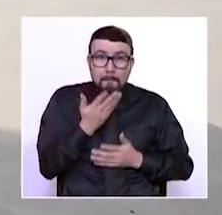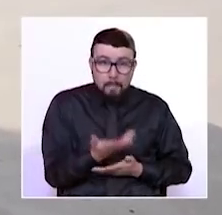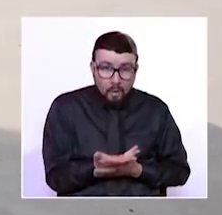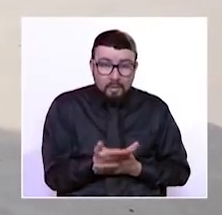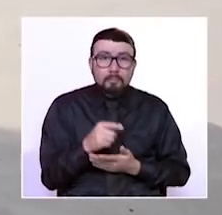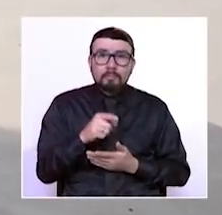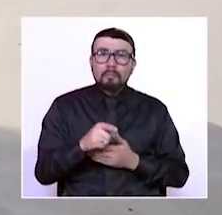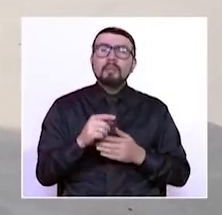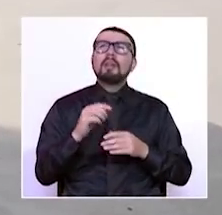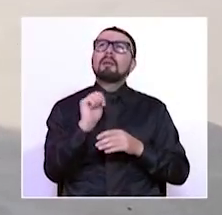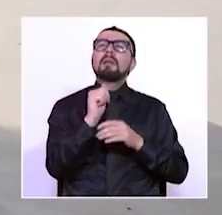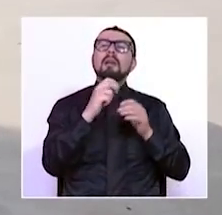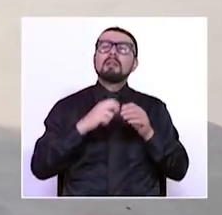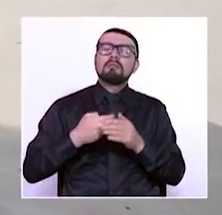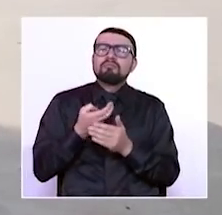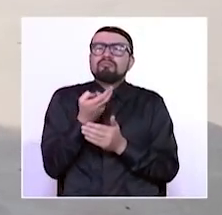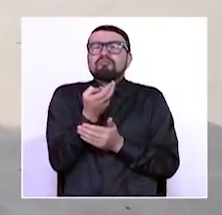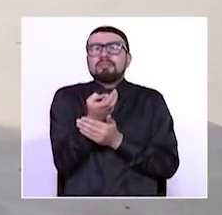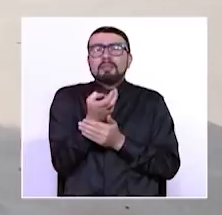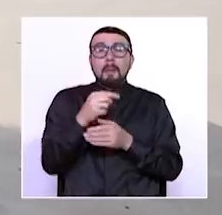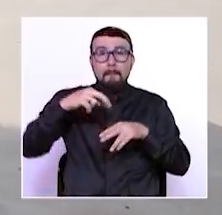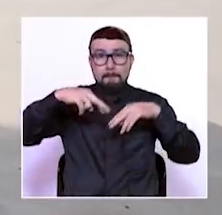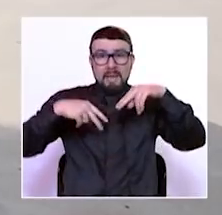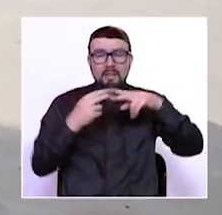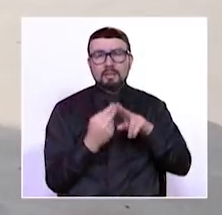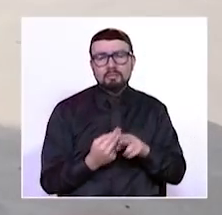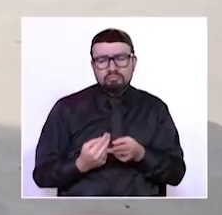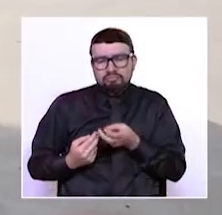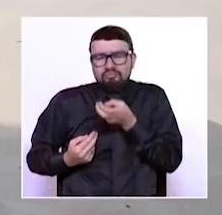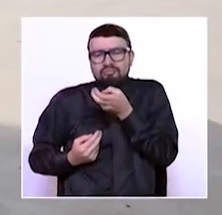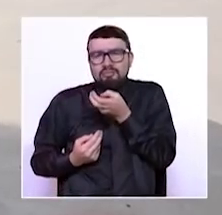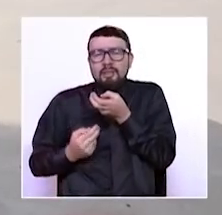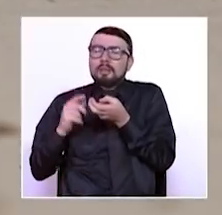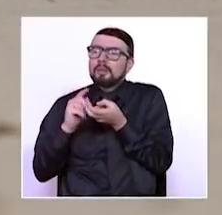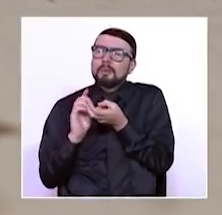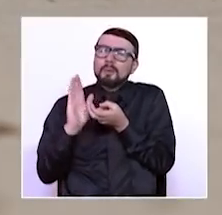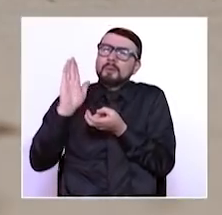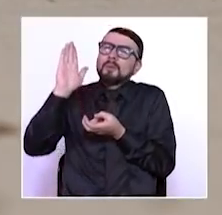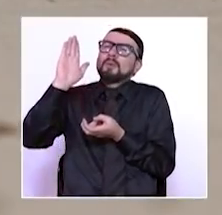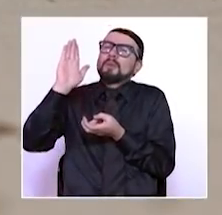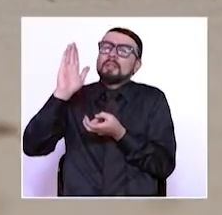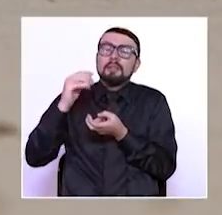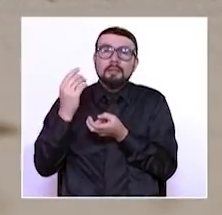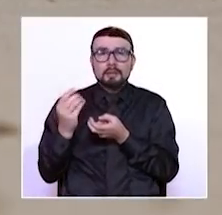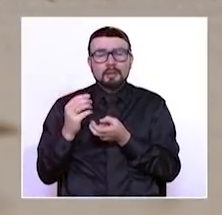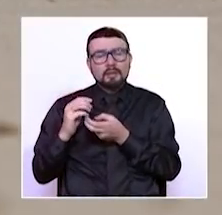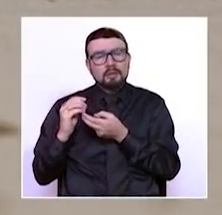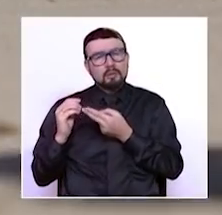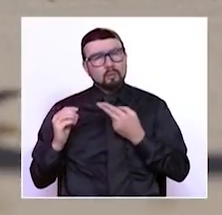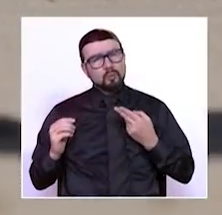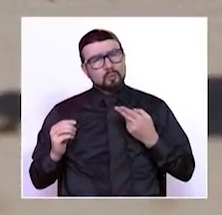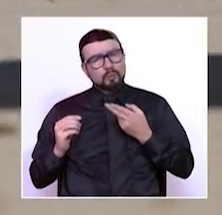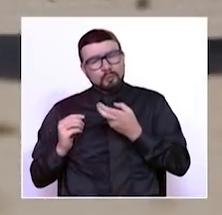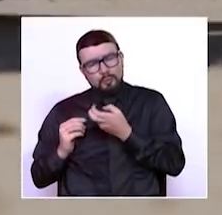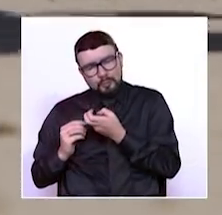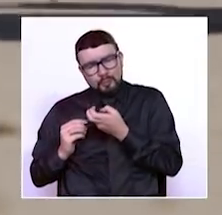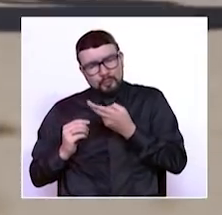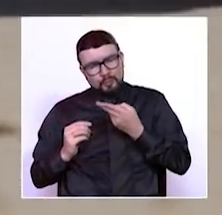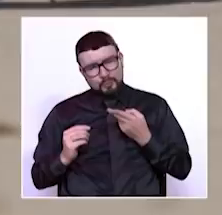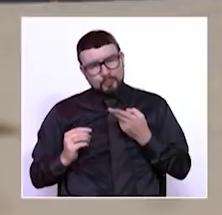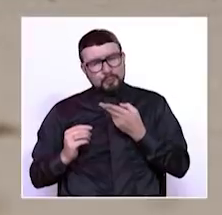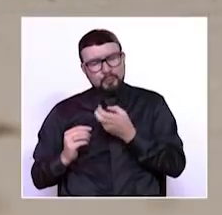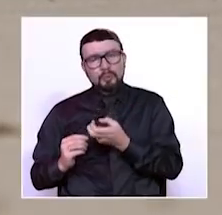en dirección al techo y extiéndelas tanto como puedas. Después, flexiona las rodillas y vuelve a estirar hasta completar